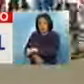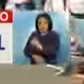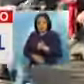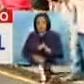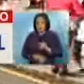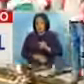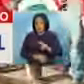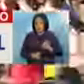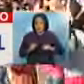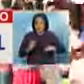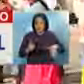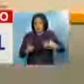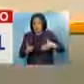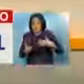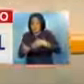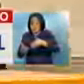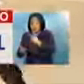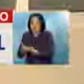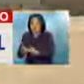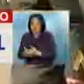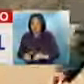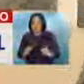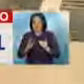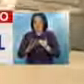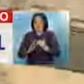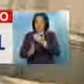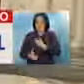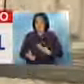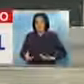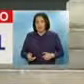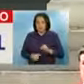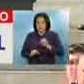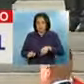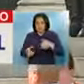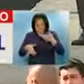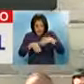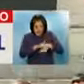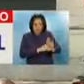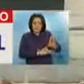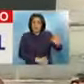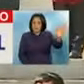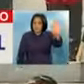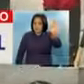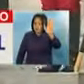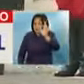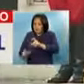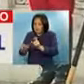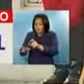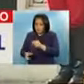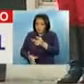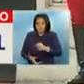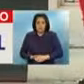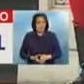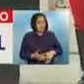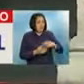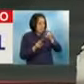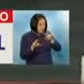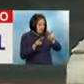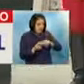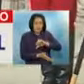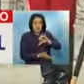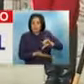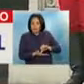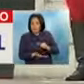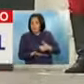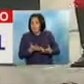lograron alcanzarlo cuando estaba en Palacio de Gobierno. Antes de ingresar, se despidió de las personas que llegaron a verlo a la Plaza de Armas y